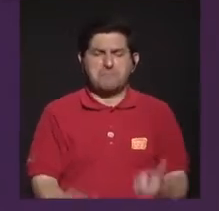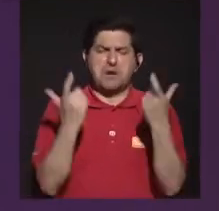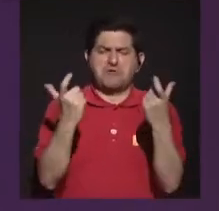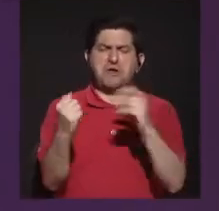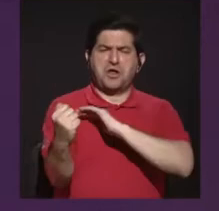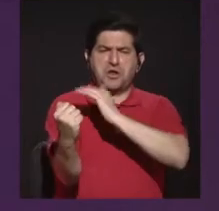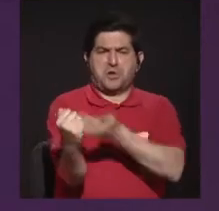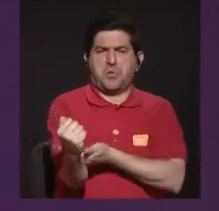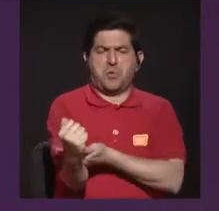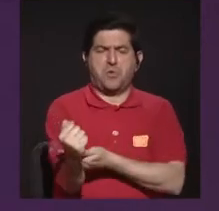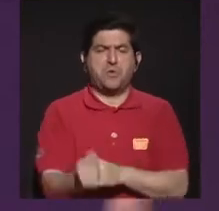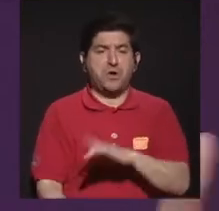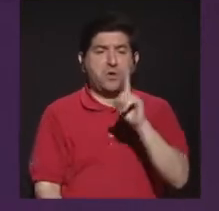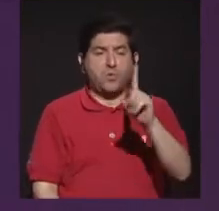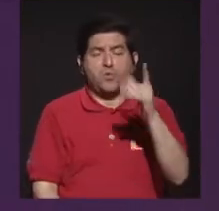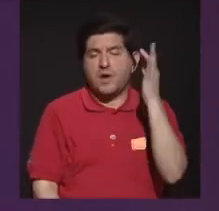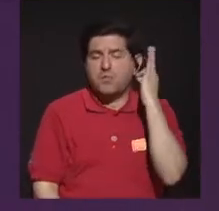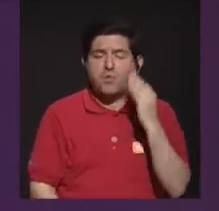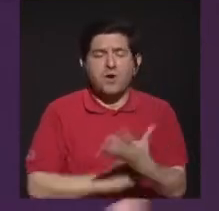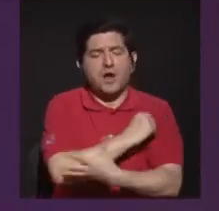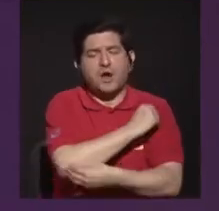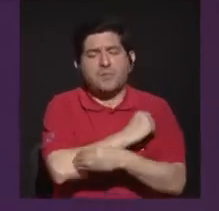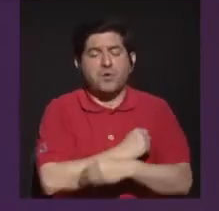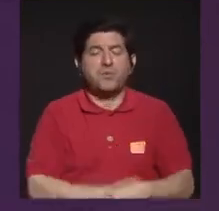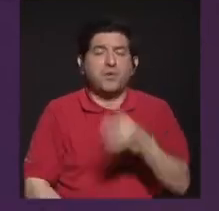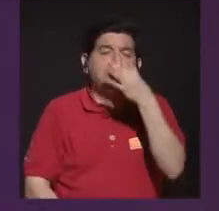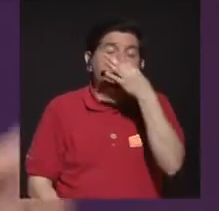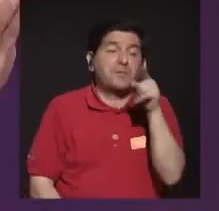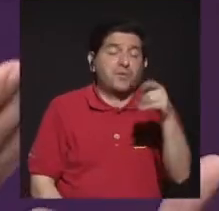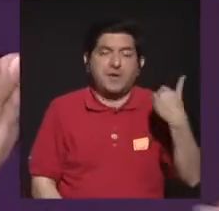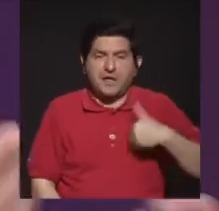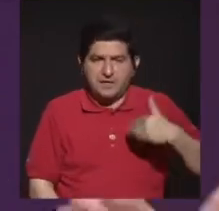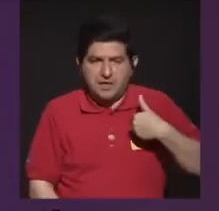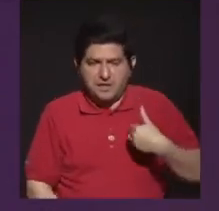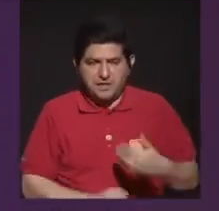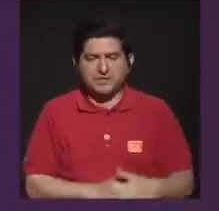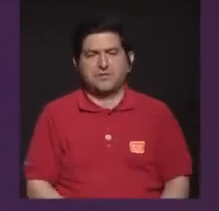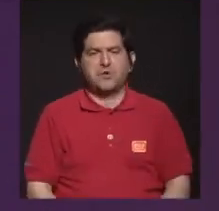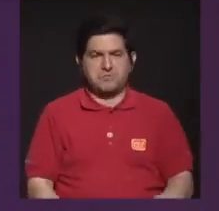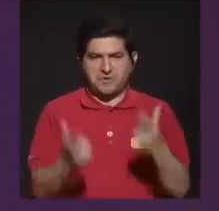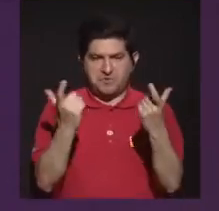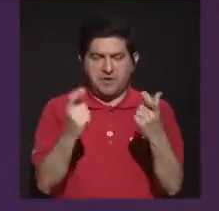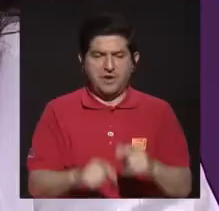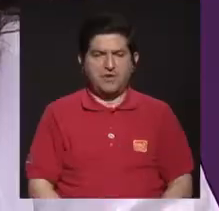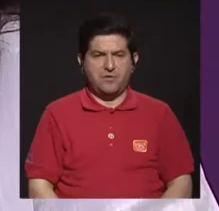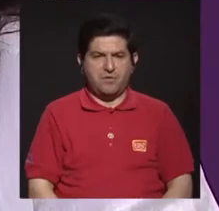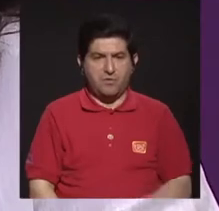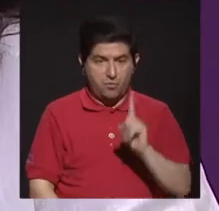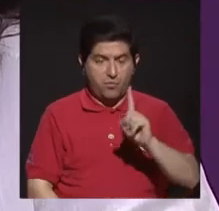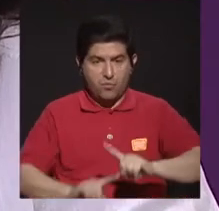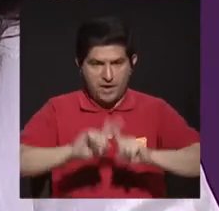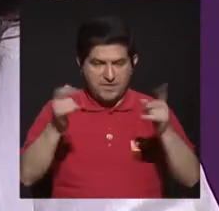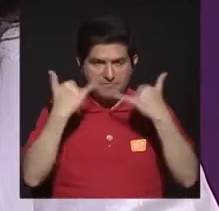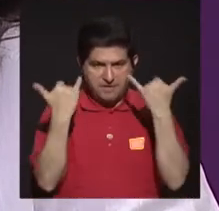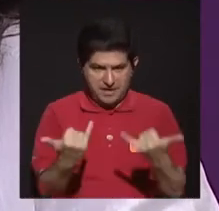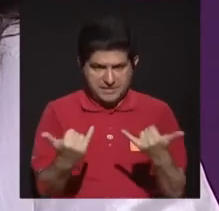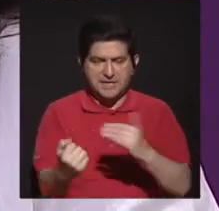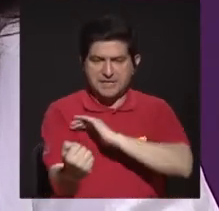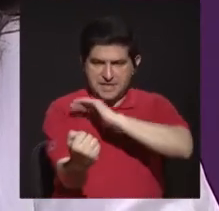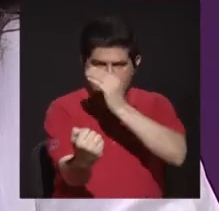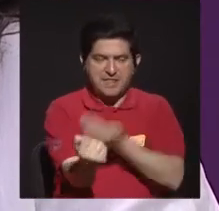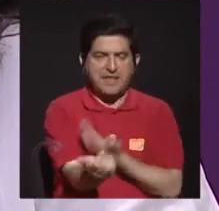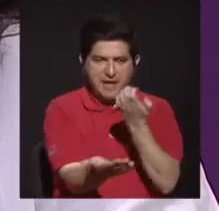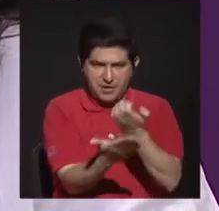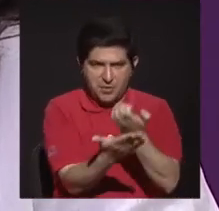y una mujer pobre que se enamora de este rico y poderoso. Tenemos una primera simetría ahí, representada por el poder